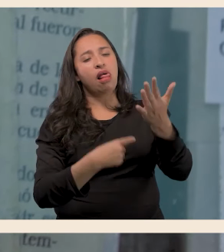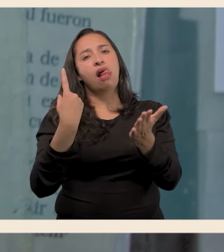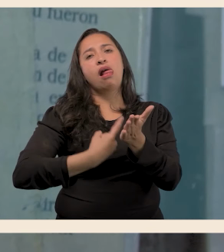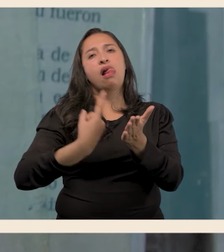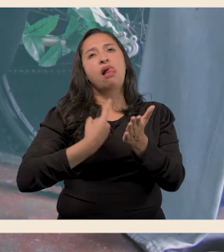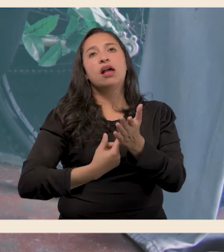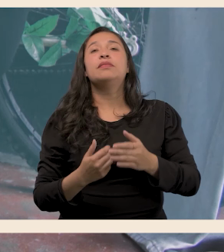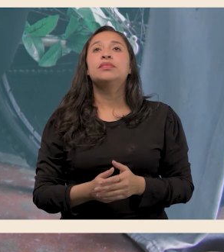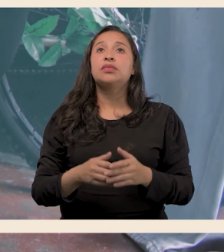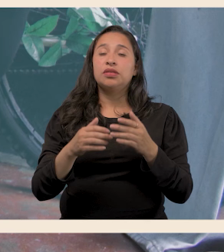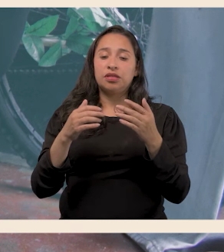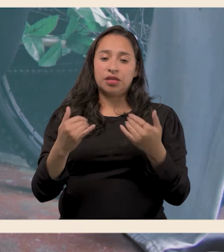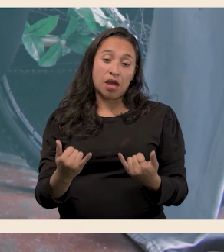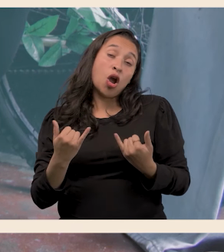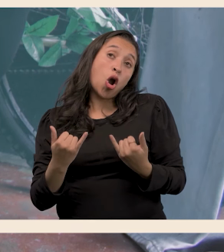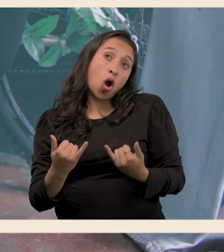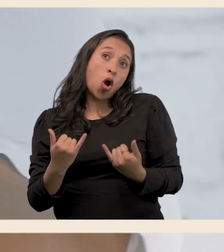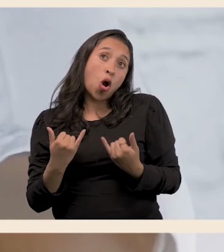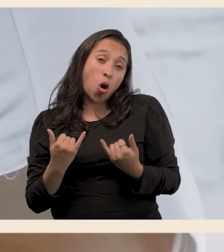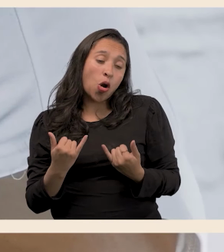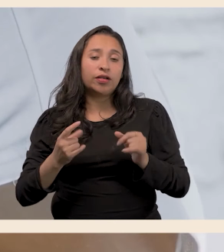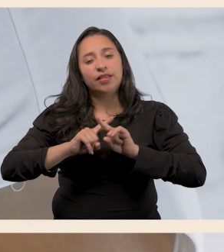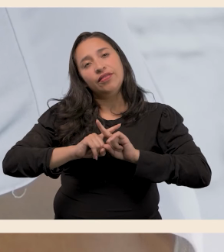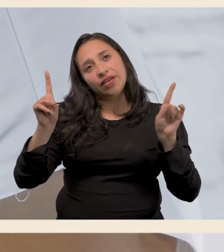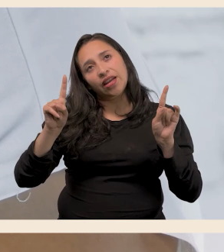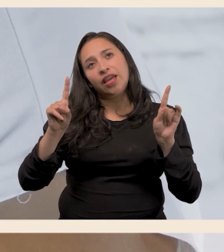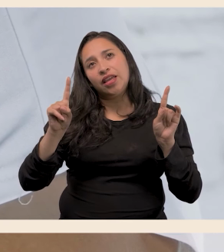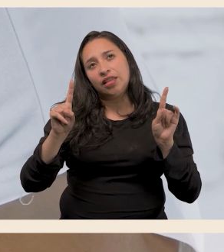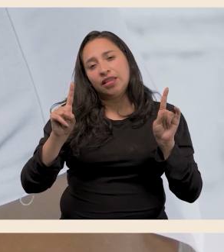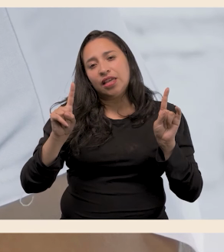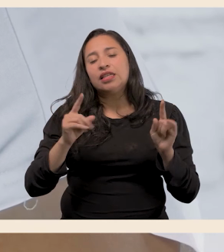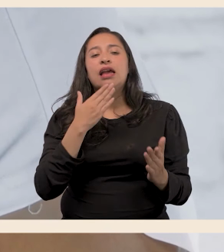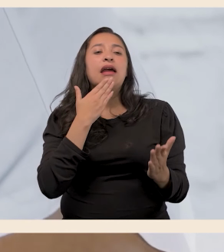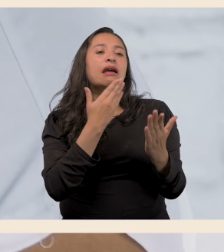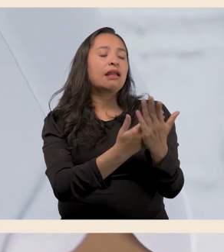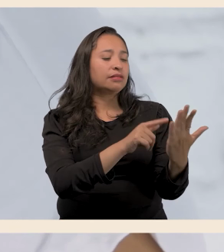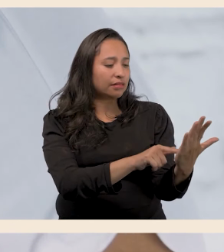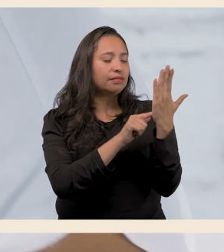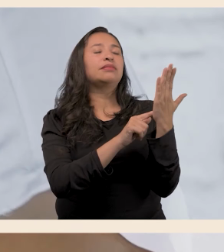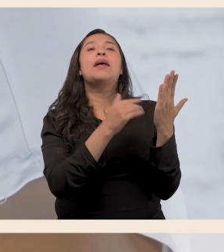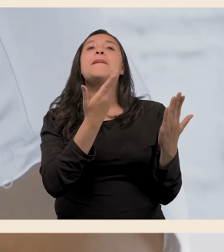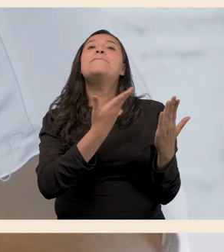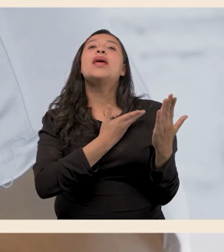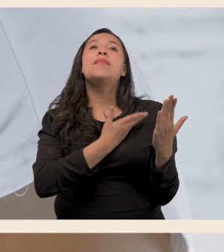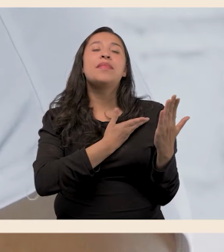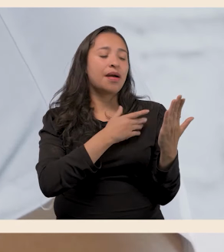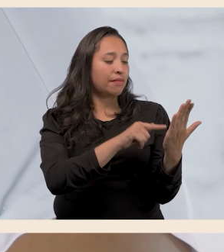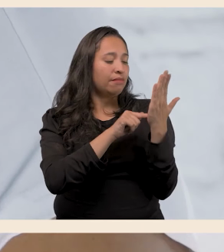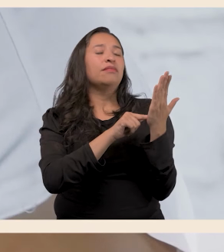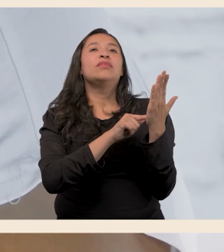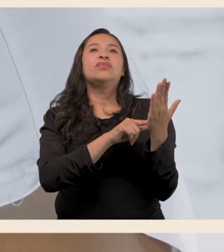Hoy día somos tan distintos gracias a todo lo que ella me ha mostrado, me